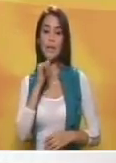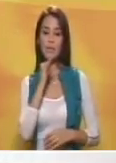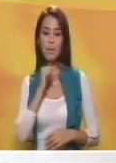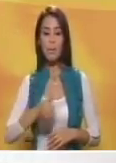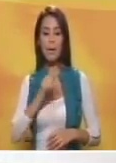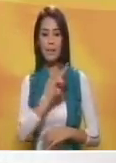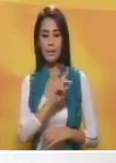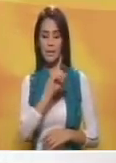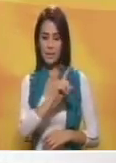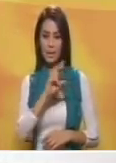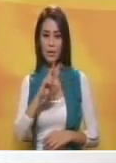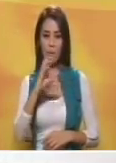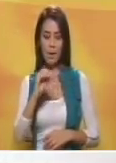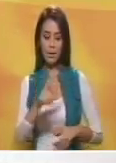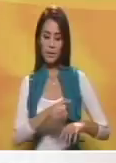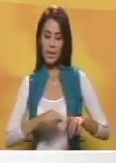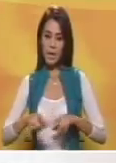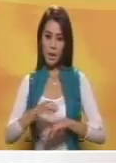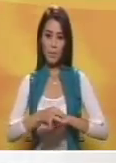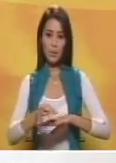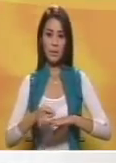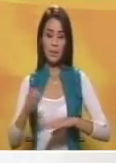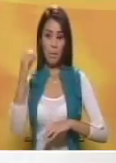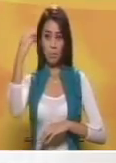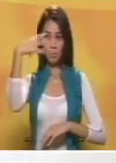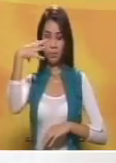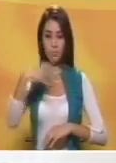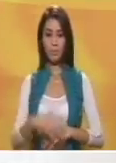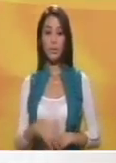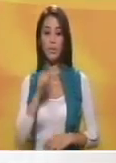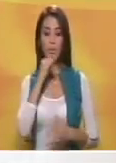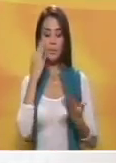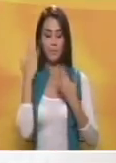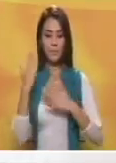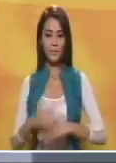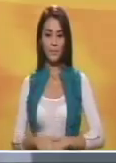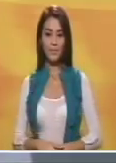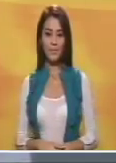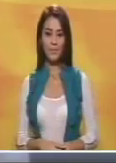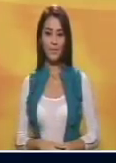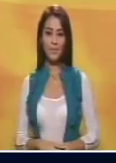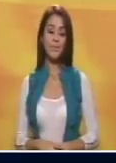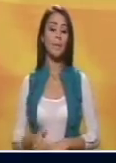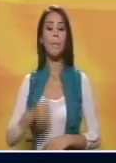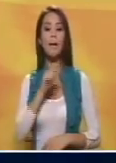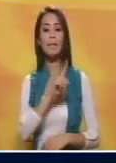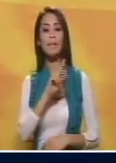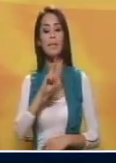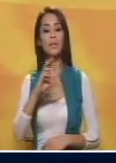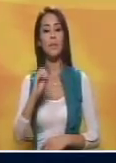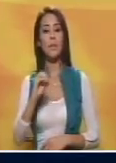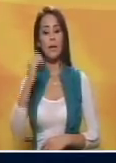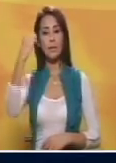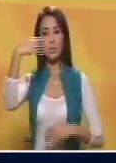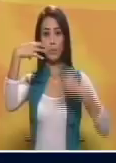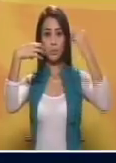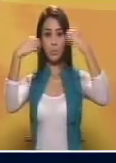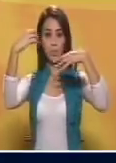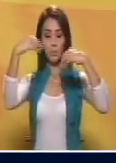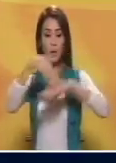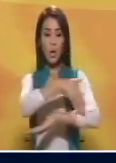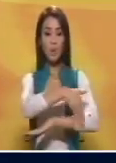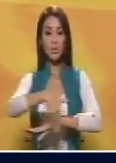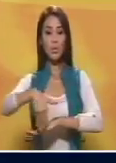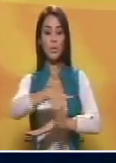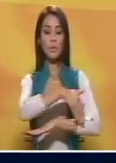120 bombillos en todo el municipio. Nuestra compañera Joana Natalie Ceballos nos trae la información. Más de 120 bombillos en todo lo que es la avenida